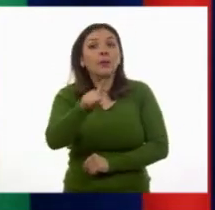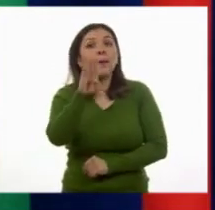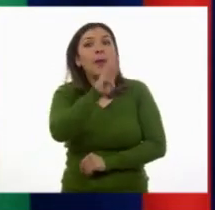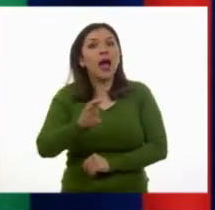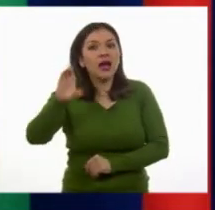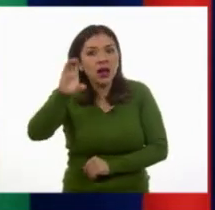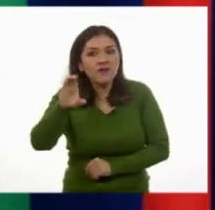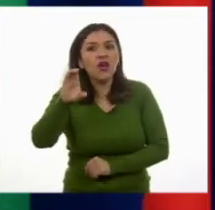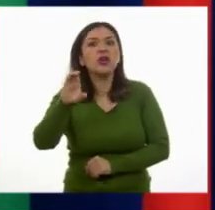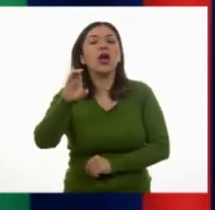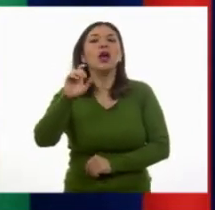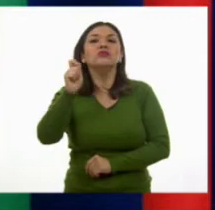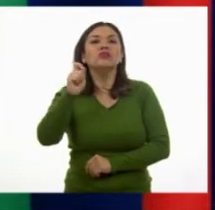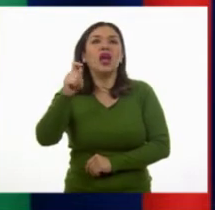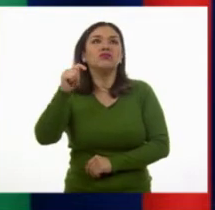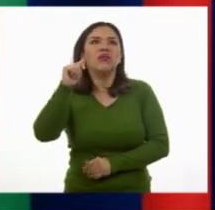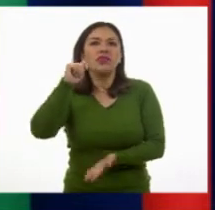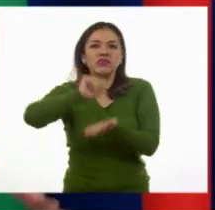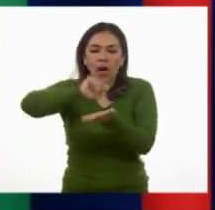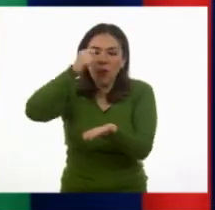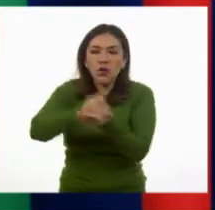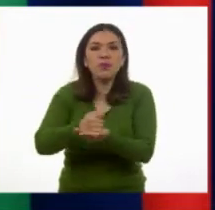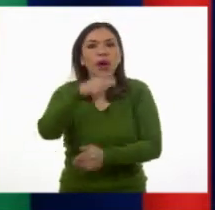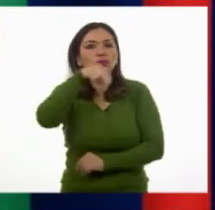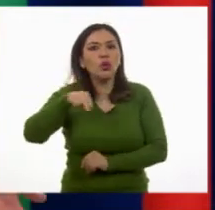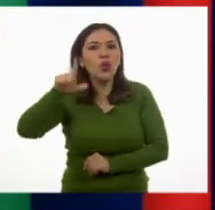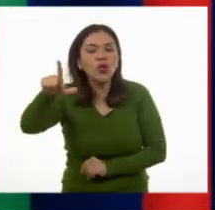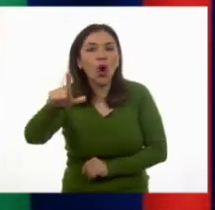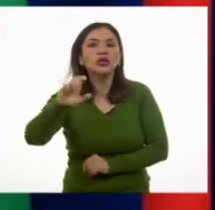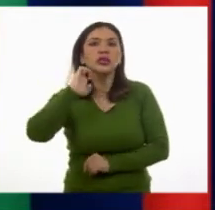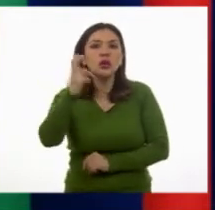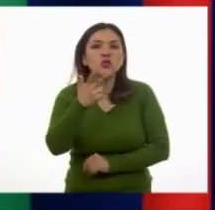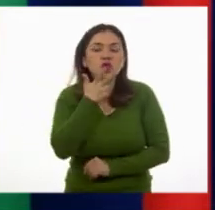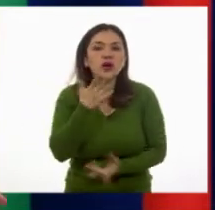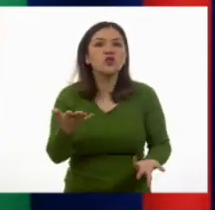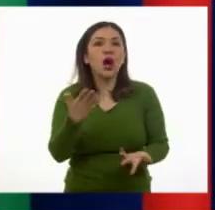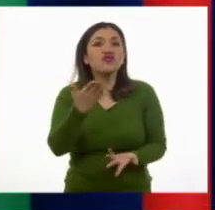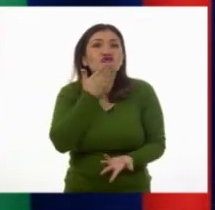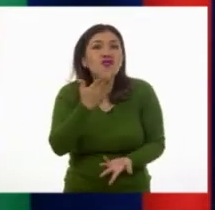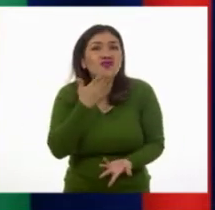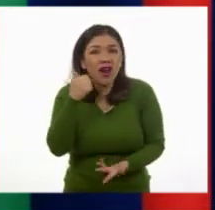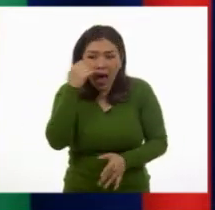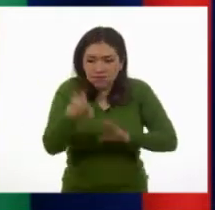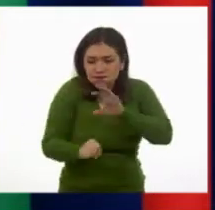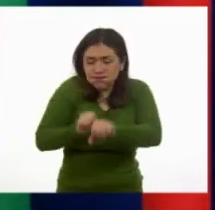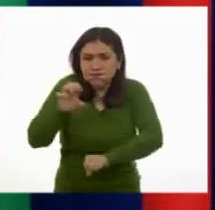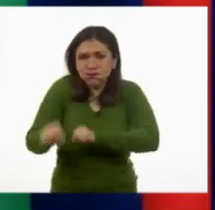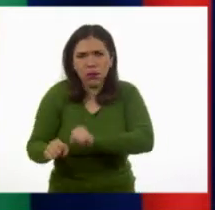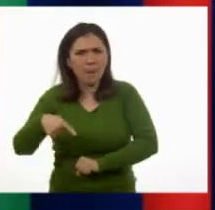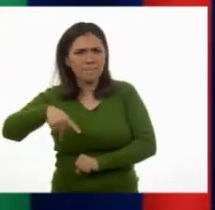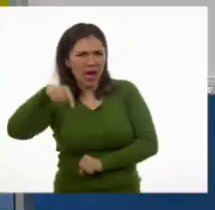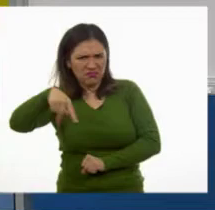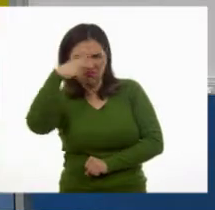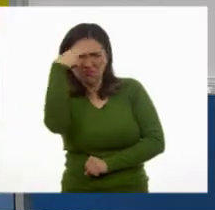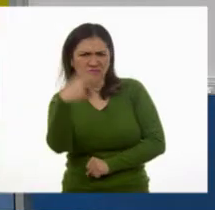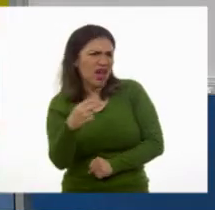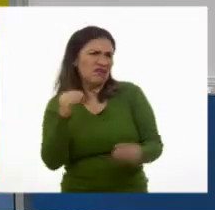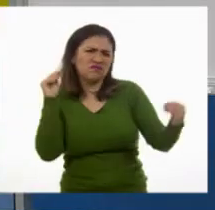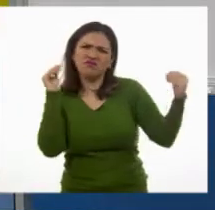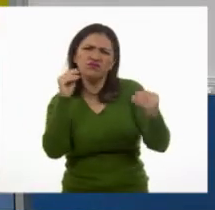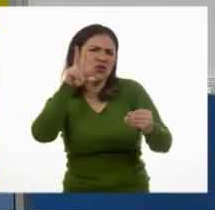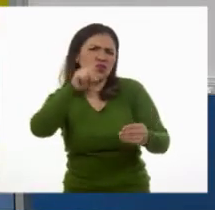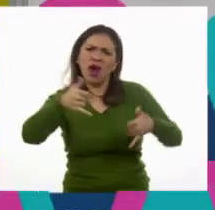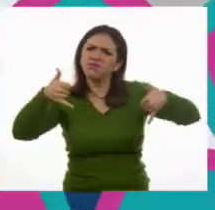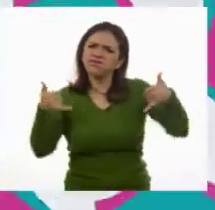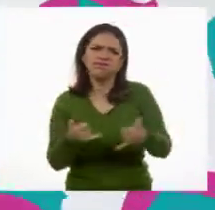Baja California, partes de Tamaulipas, Nuevo León, Chihuahua y Sonora. Pero los negociadores mexicanos se